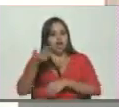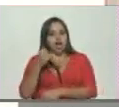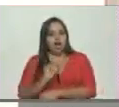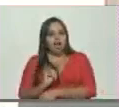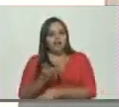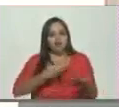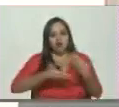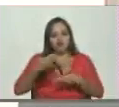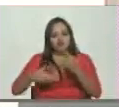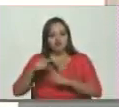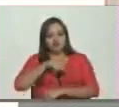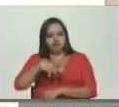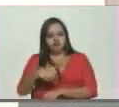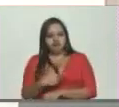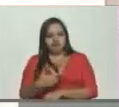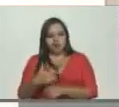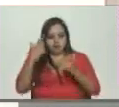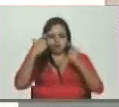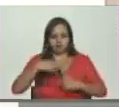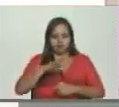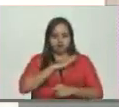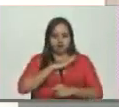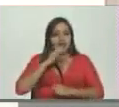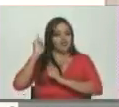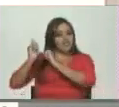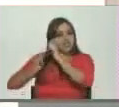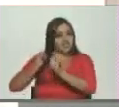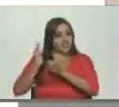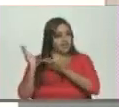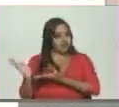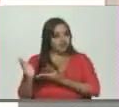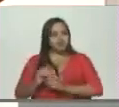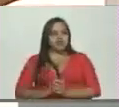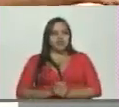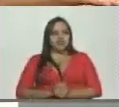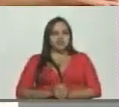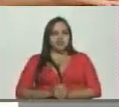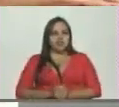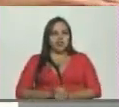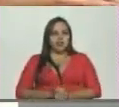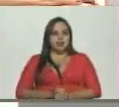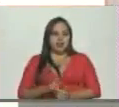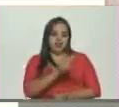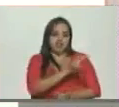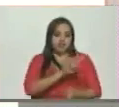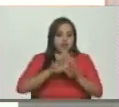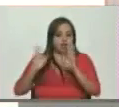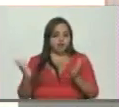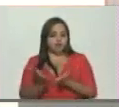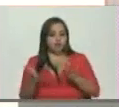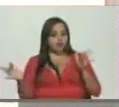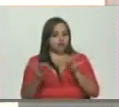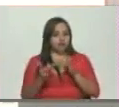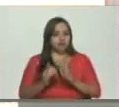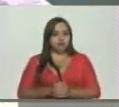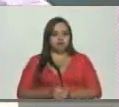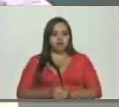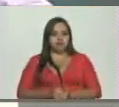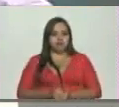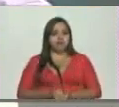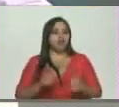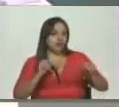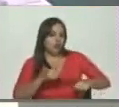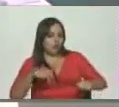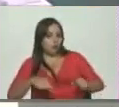por allí con ustedes en nuestras cuentas personales su video para que toda Venezuela y el mundo lo conozca. Recuerdan que hoy arranca el video